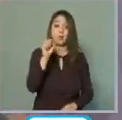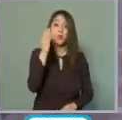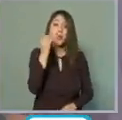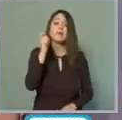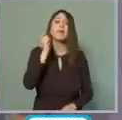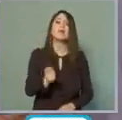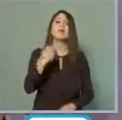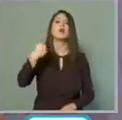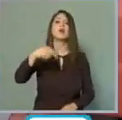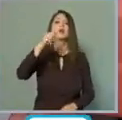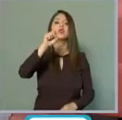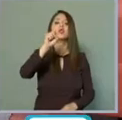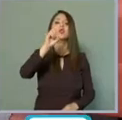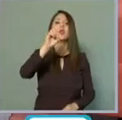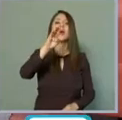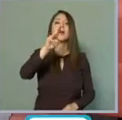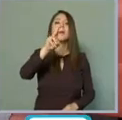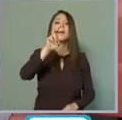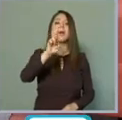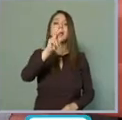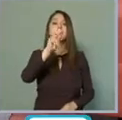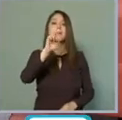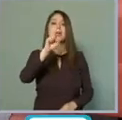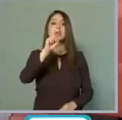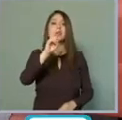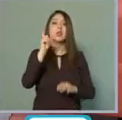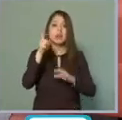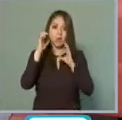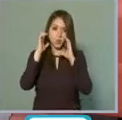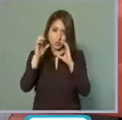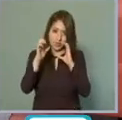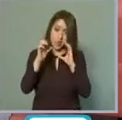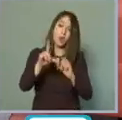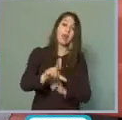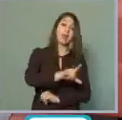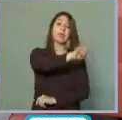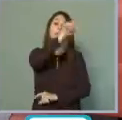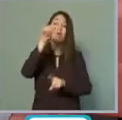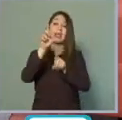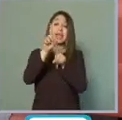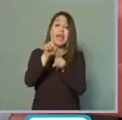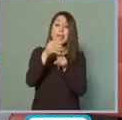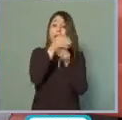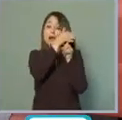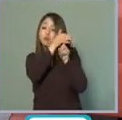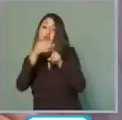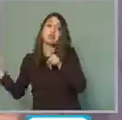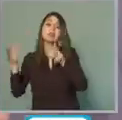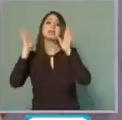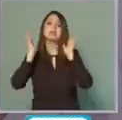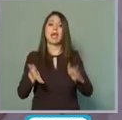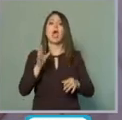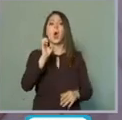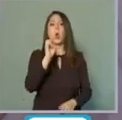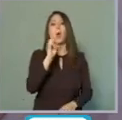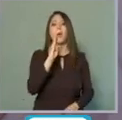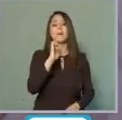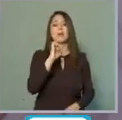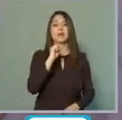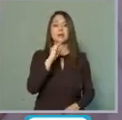sobrepeso. Es un Ok. rojo de aguas, aplícate. Y de 30 en adelante estamos hablando de obesidad. Ahora, hay